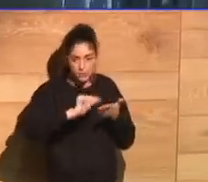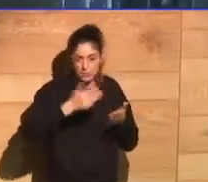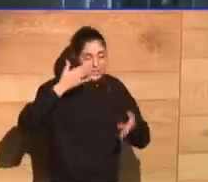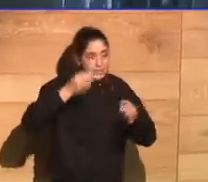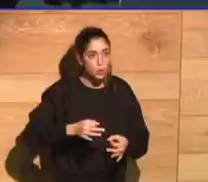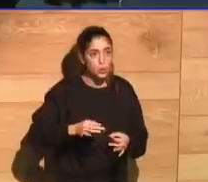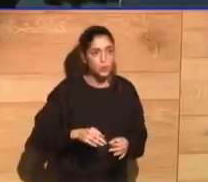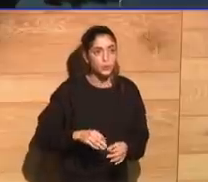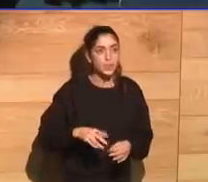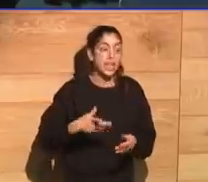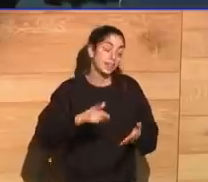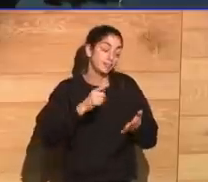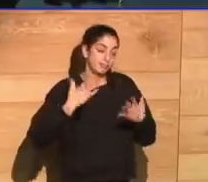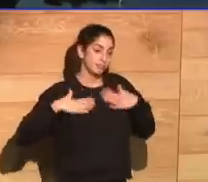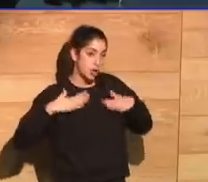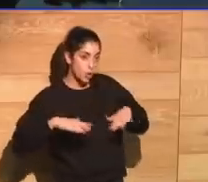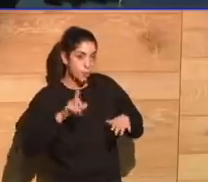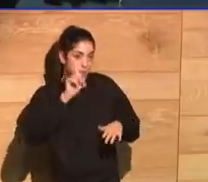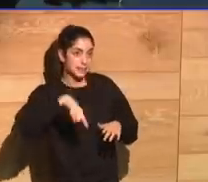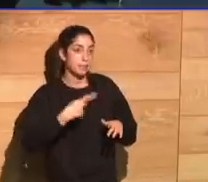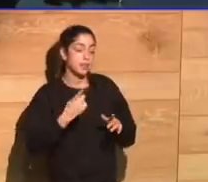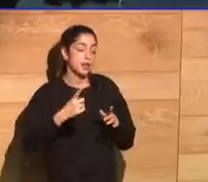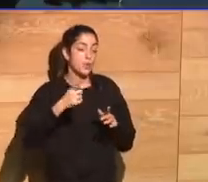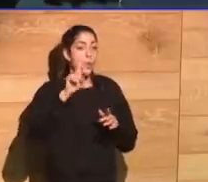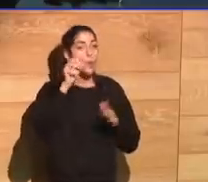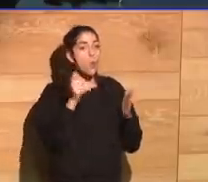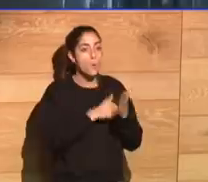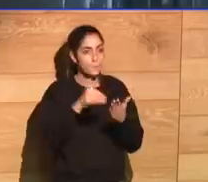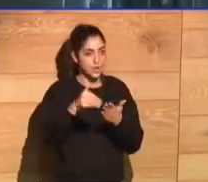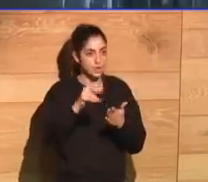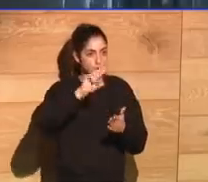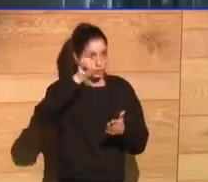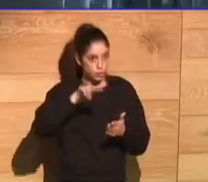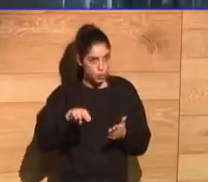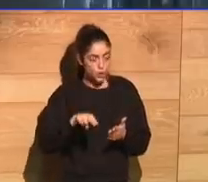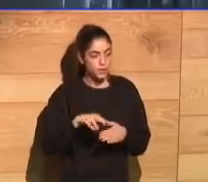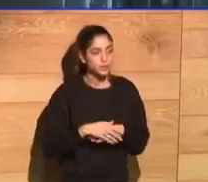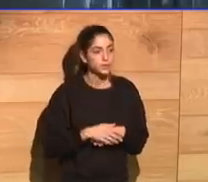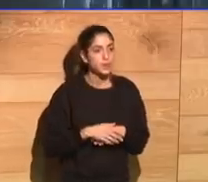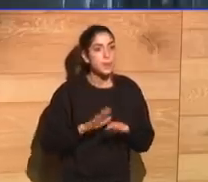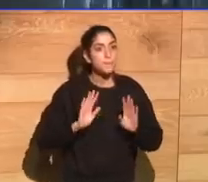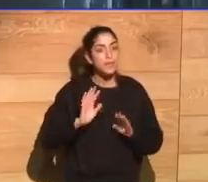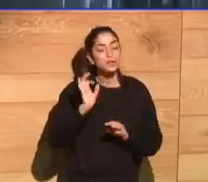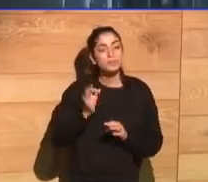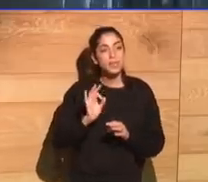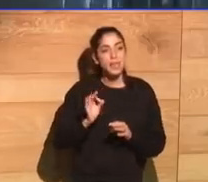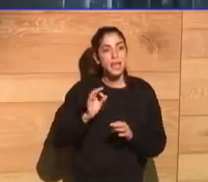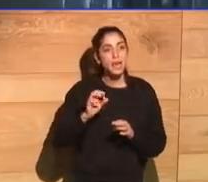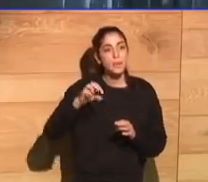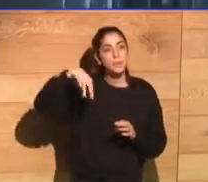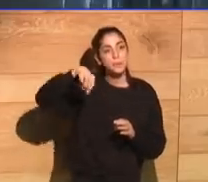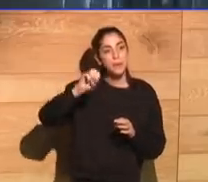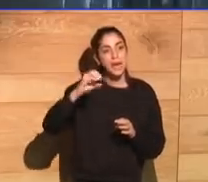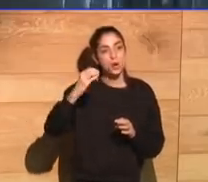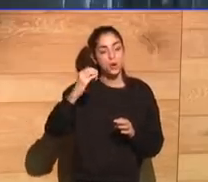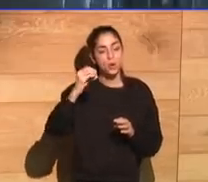traje y $1,000,000, ¿no? le faltó añadir. El caso es que Tom Mankiewicz hizo muy bien en no ponerse en traje, pero sí